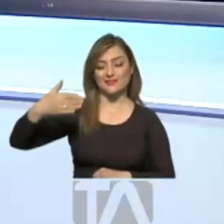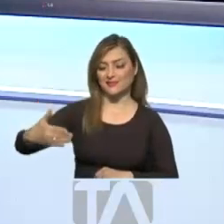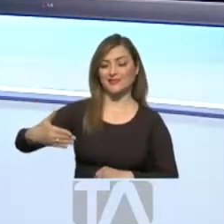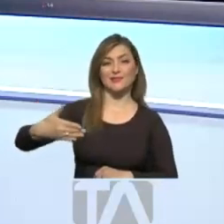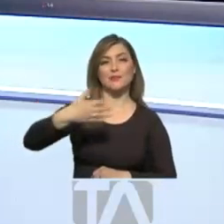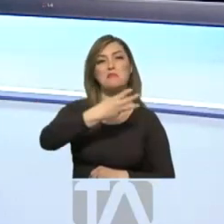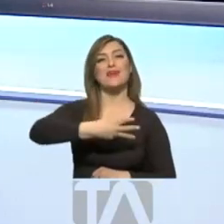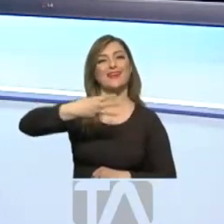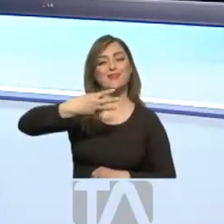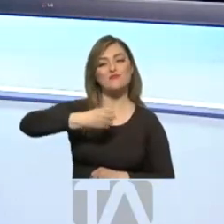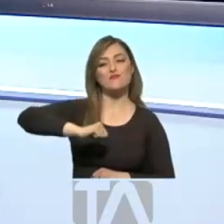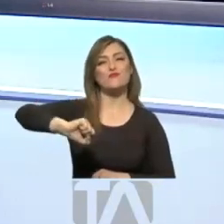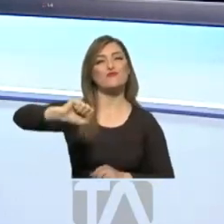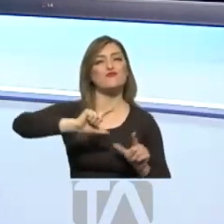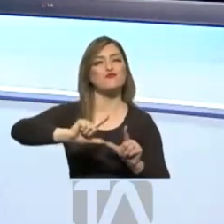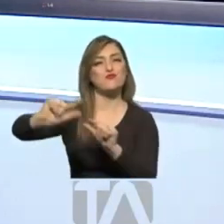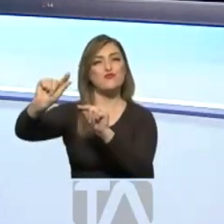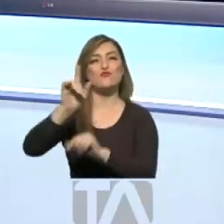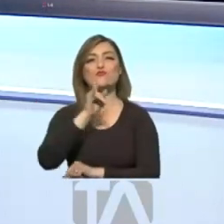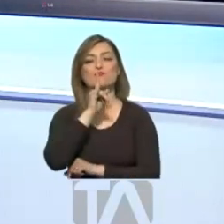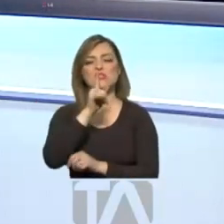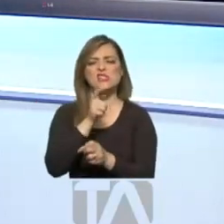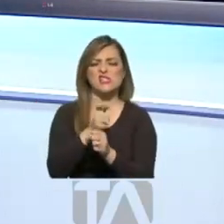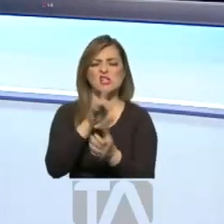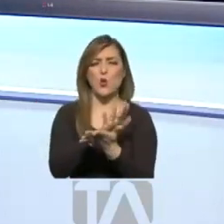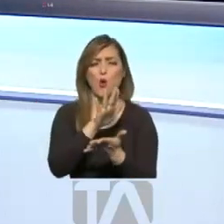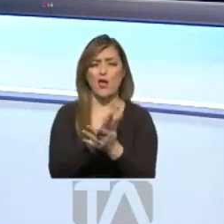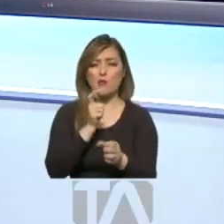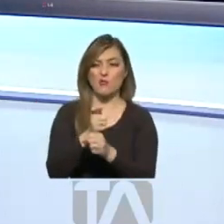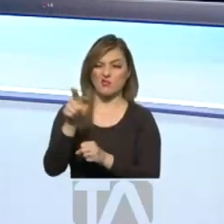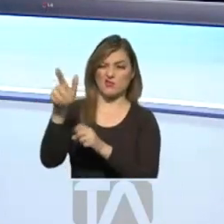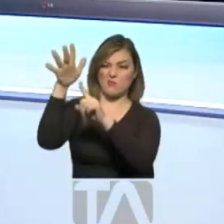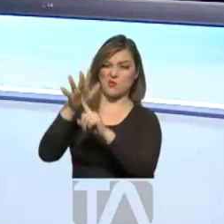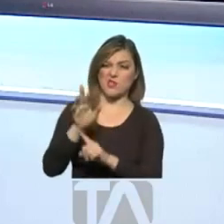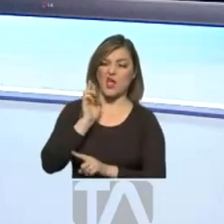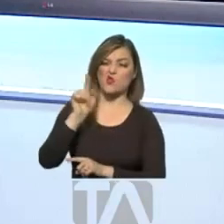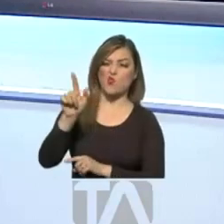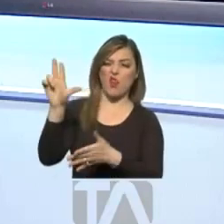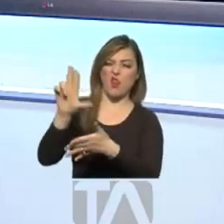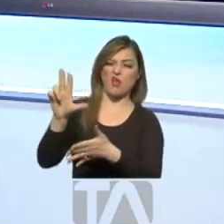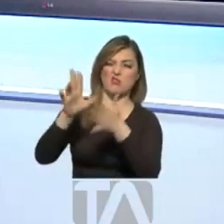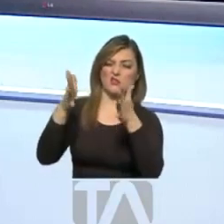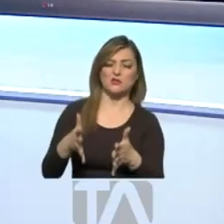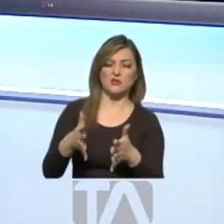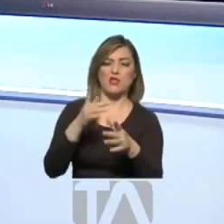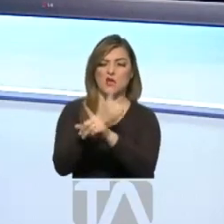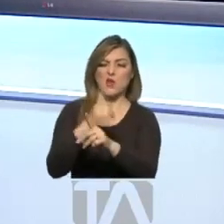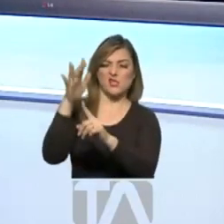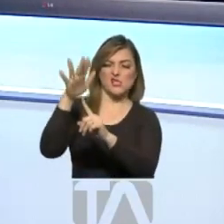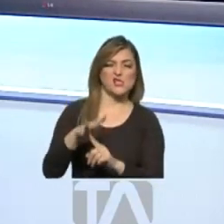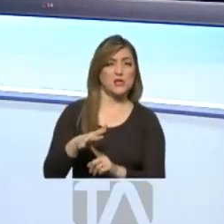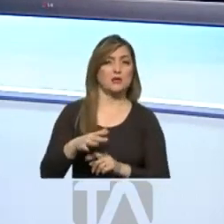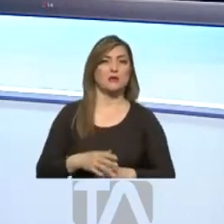migró a Estados Unidos y a pesar de que sufrió acoso escolar por su origen latino y por su discapacidad, nada ha sido un impedimento para